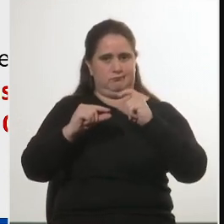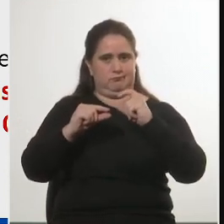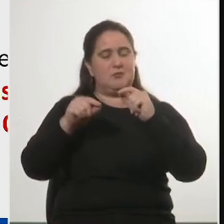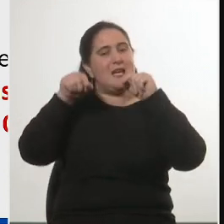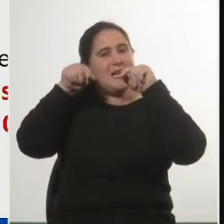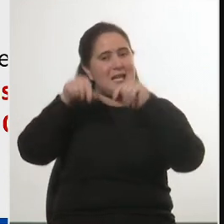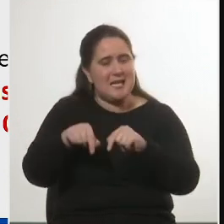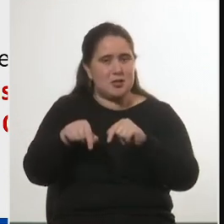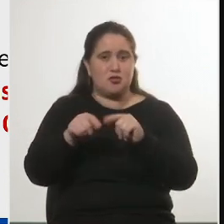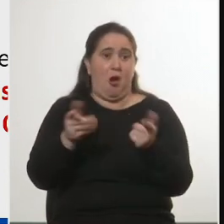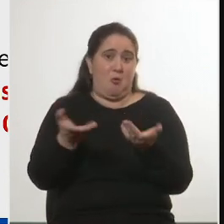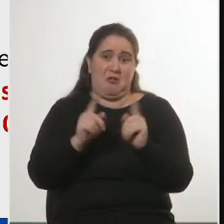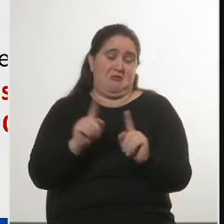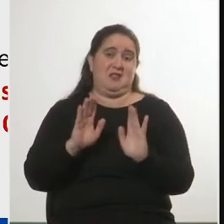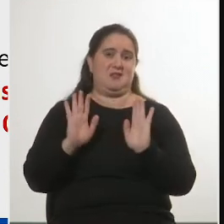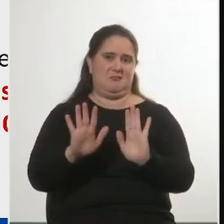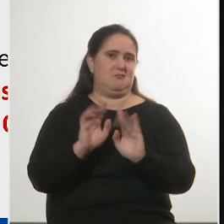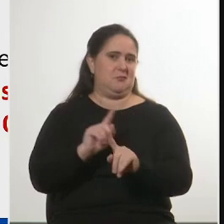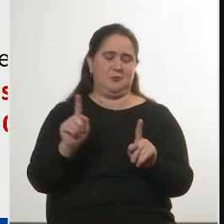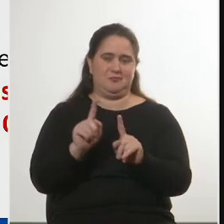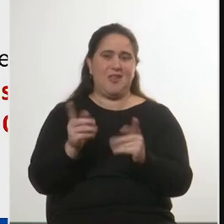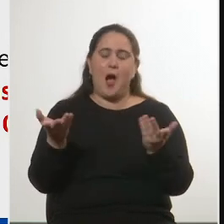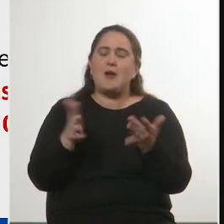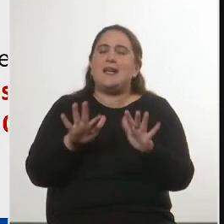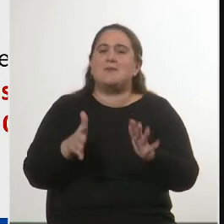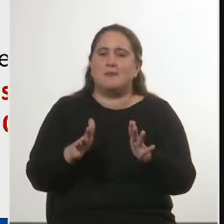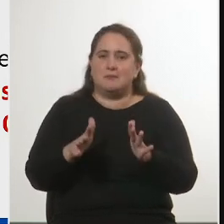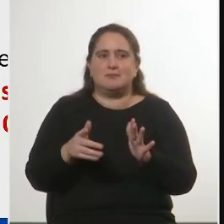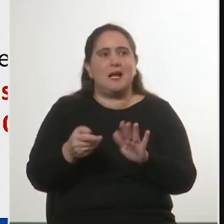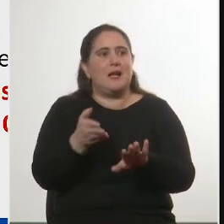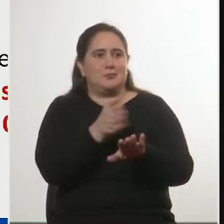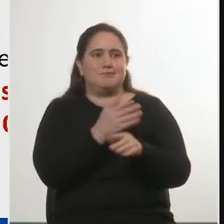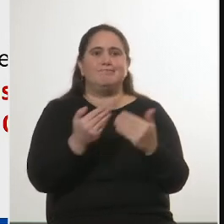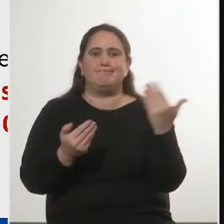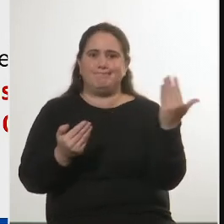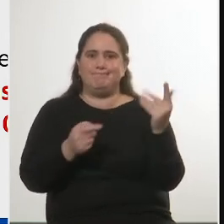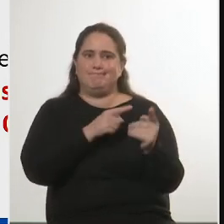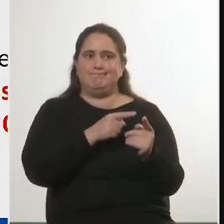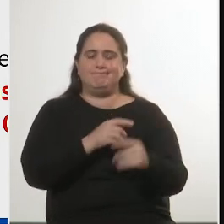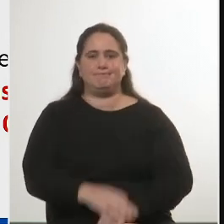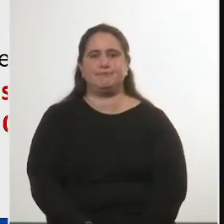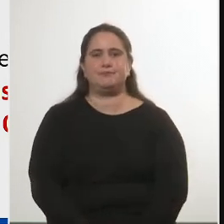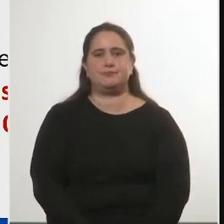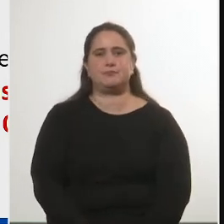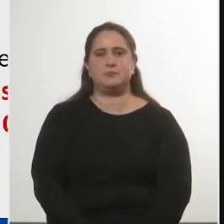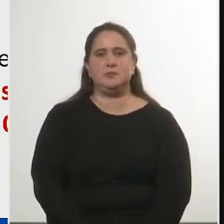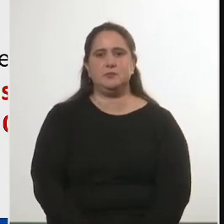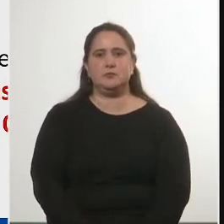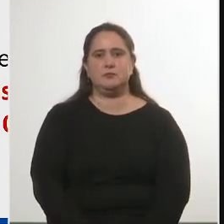Eso es algo que no sucede hoy en día. Lo que sucede hoy en día es lo que se nota en la derecha.